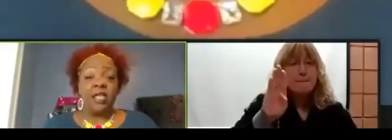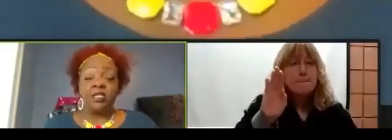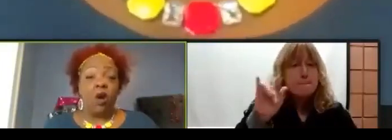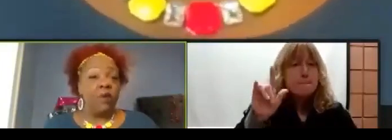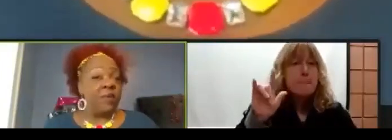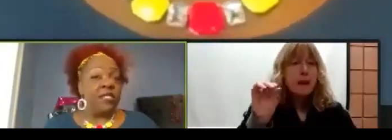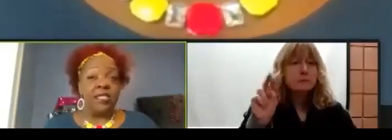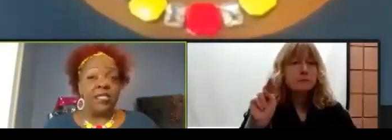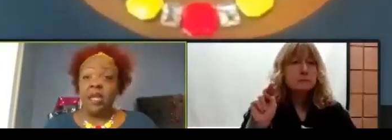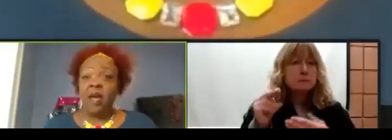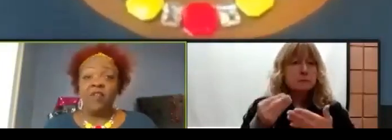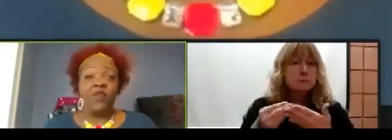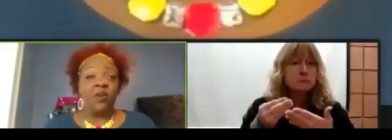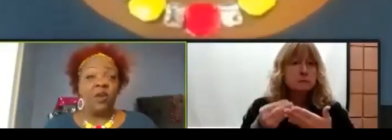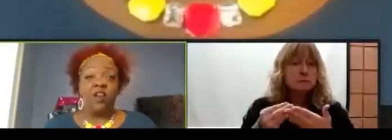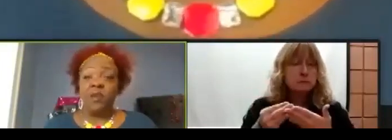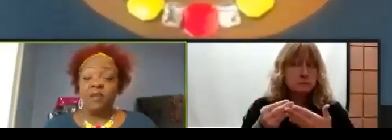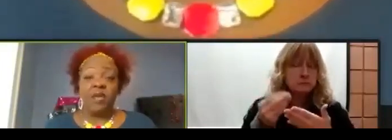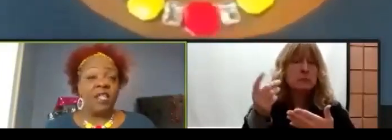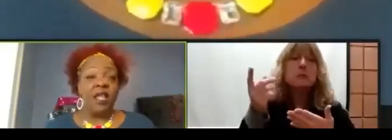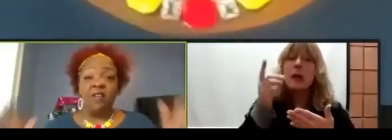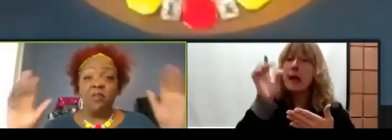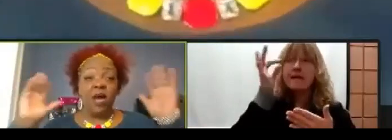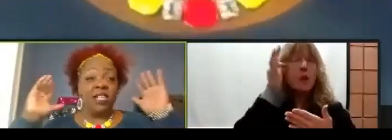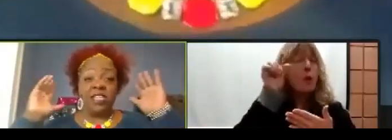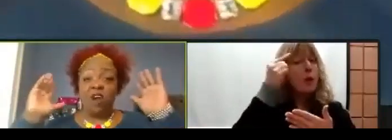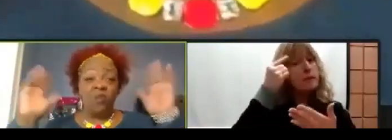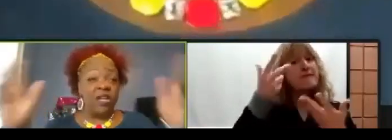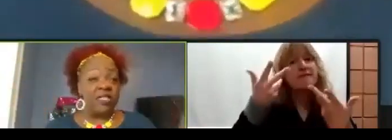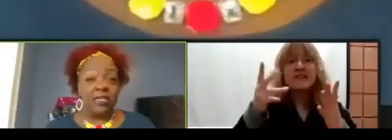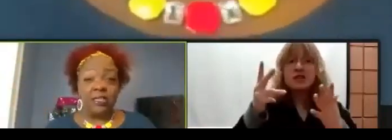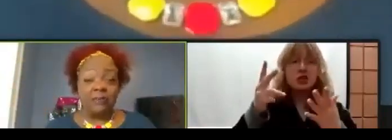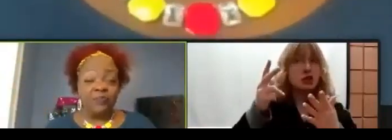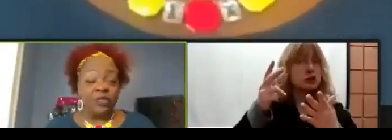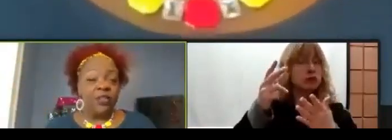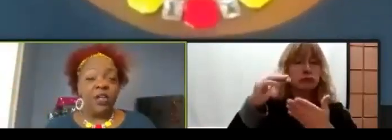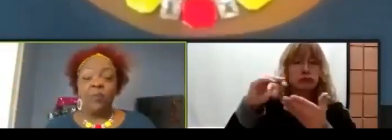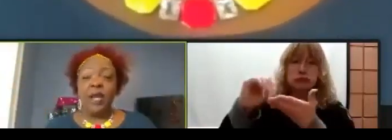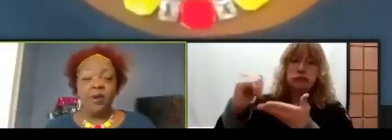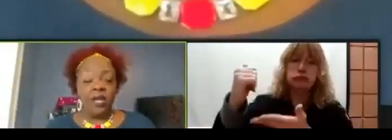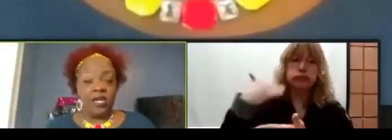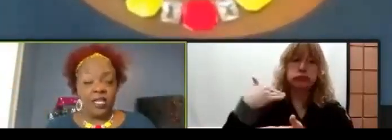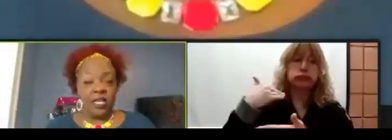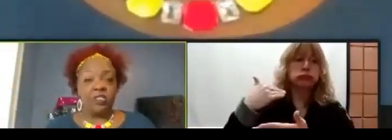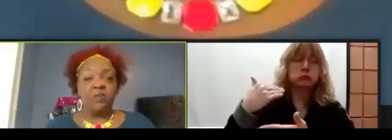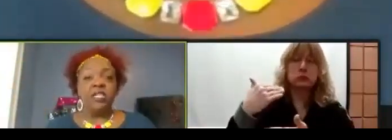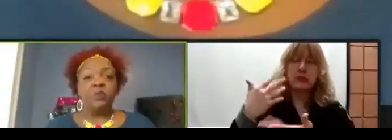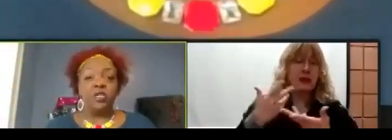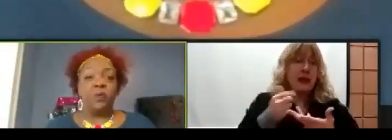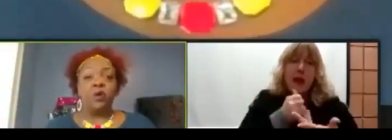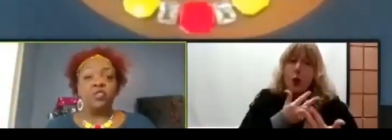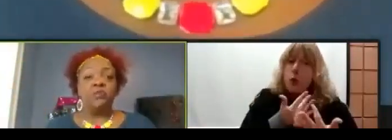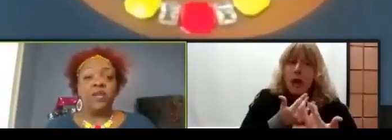riesgo el dinero ya está pero ese dinero se tenía que apropiar y